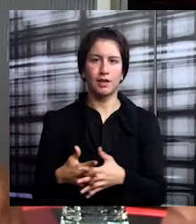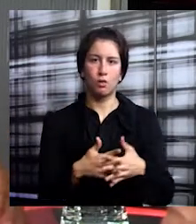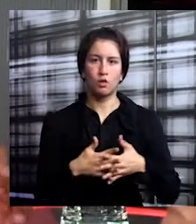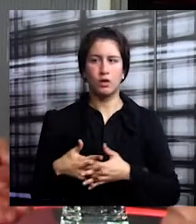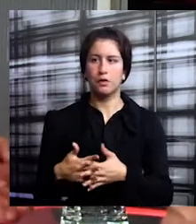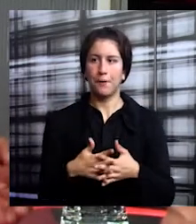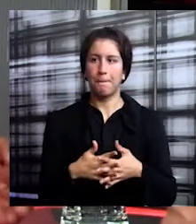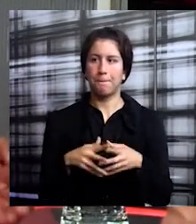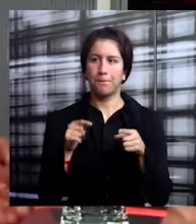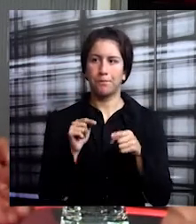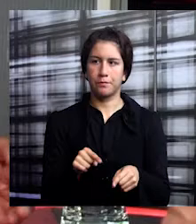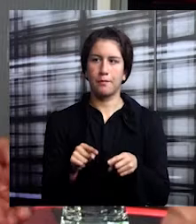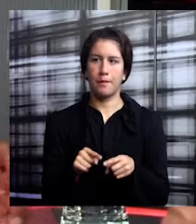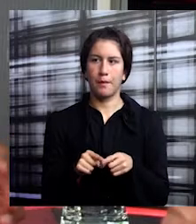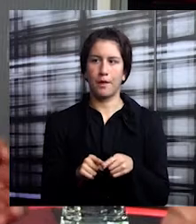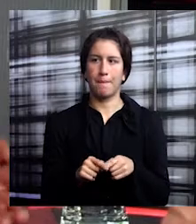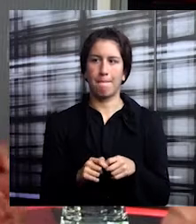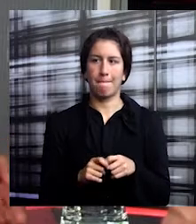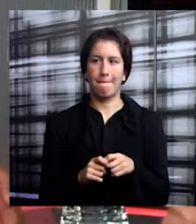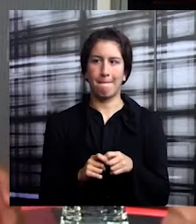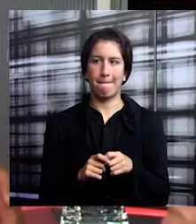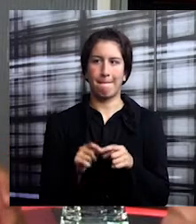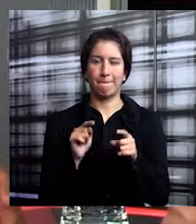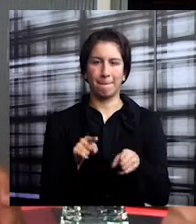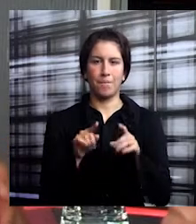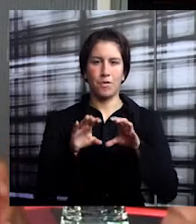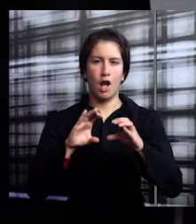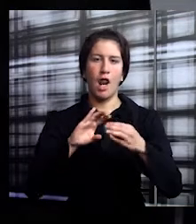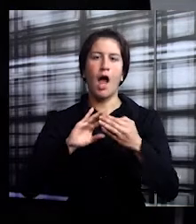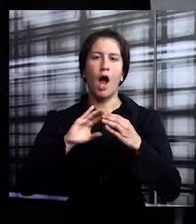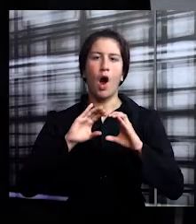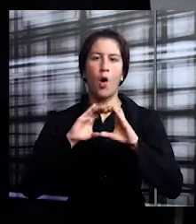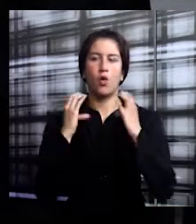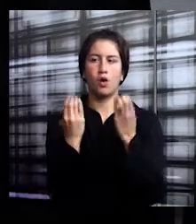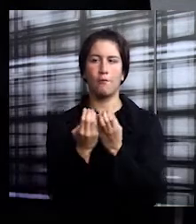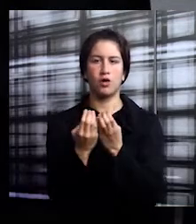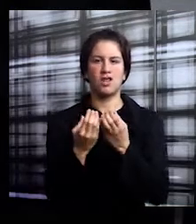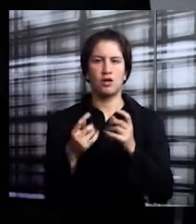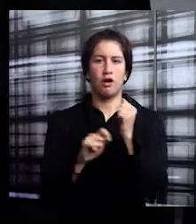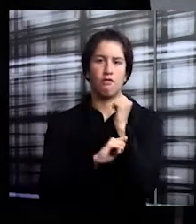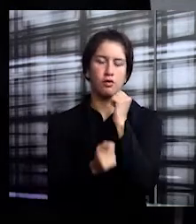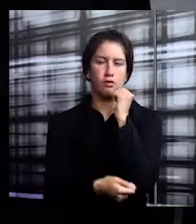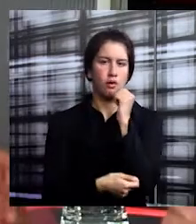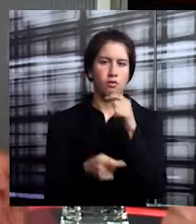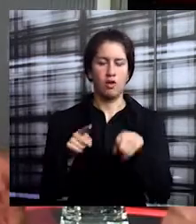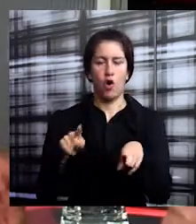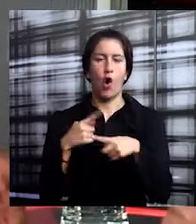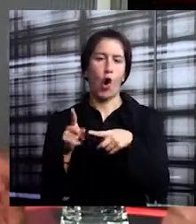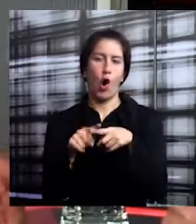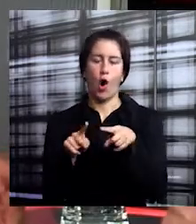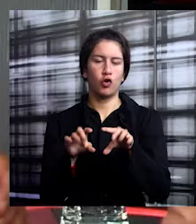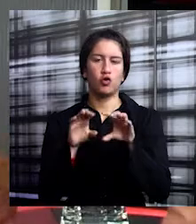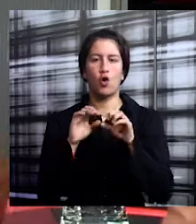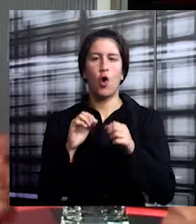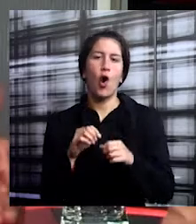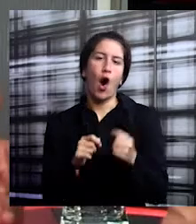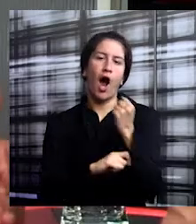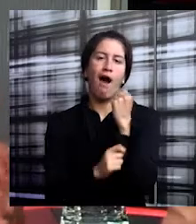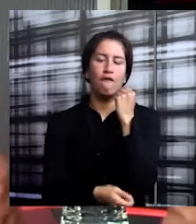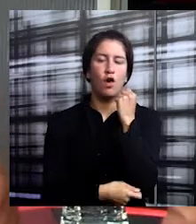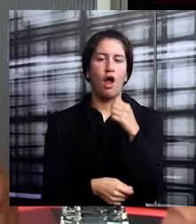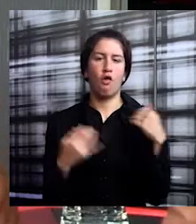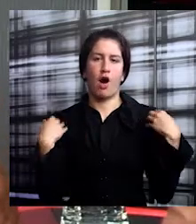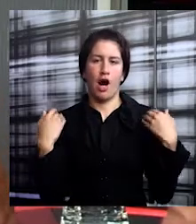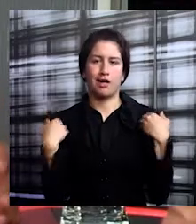materias, desde aquellos que están dedicados a la asesoría corporativa, otros que somos abogados de libre ejercicio y en distintas materias, de las actuales,